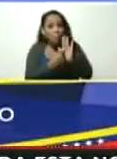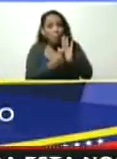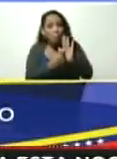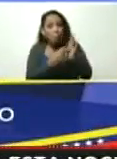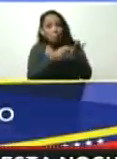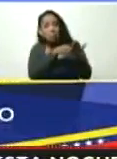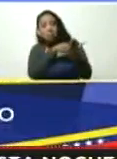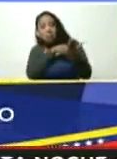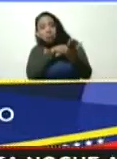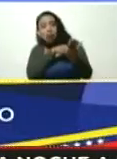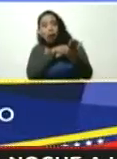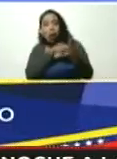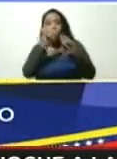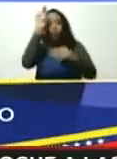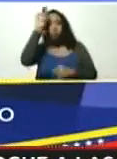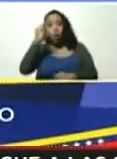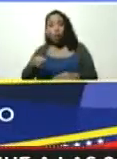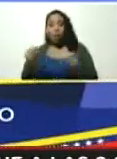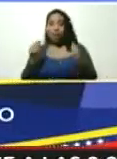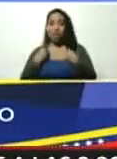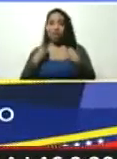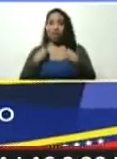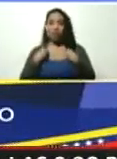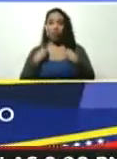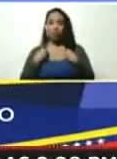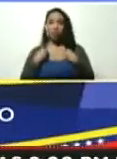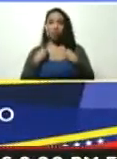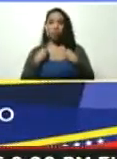por lo que vivo todos los días.